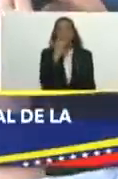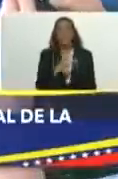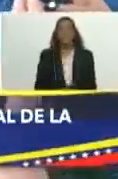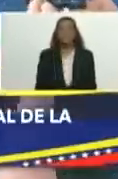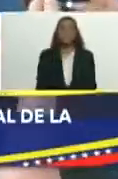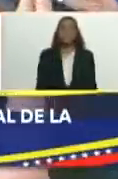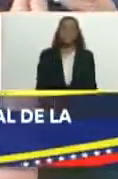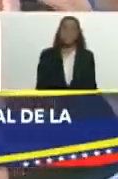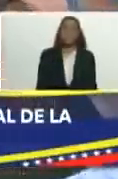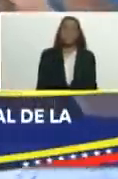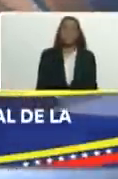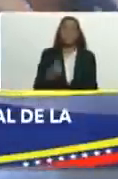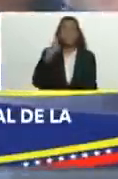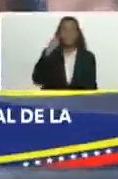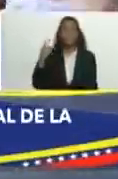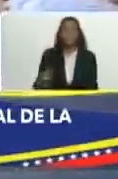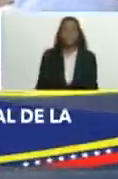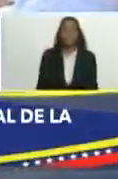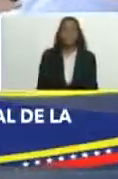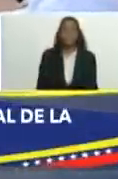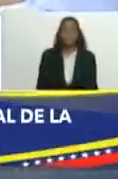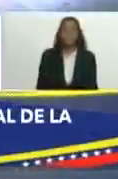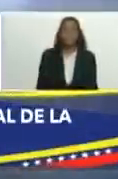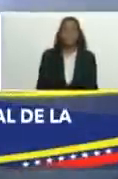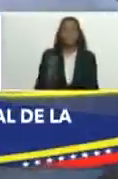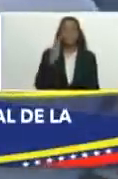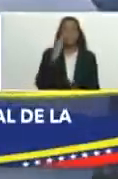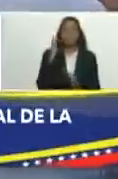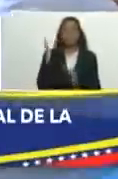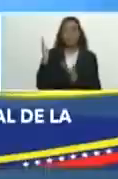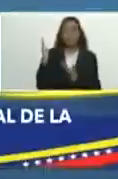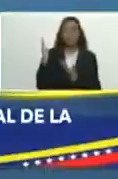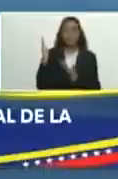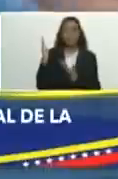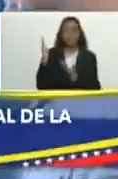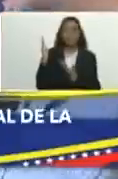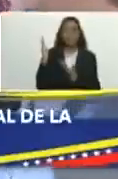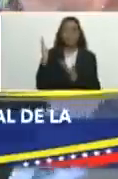es. Dale, así, así. Eso es.